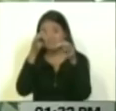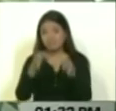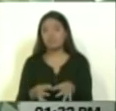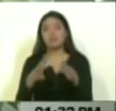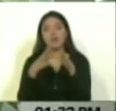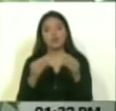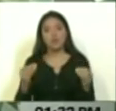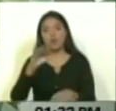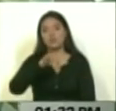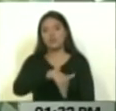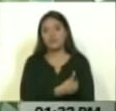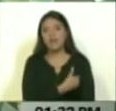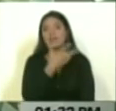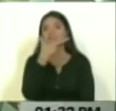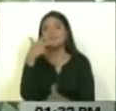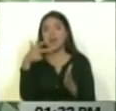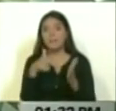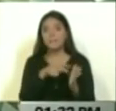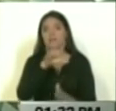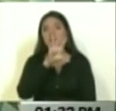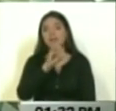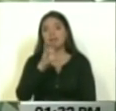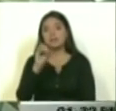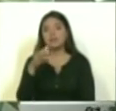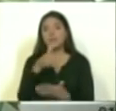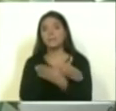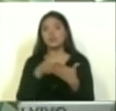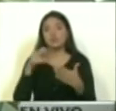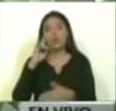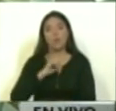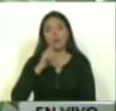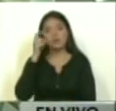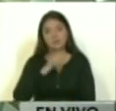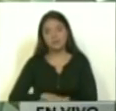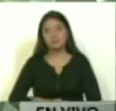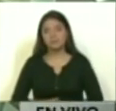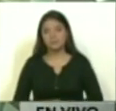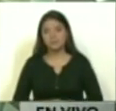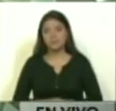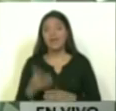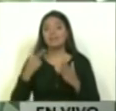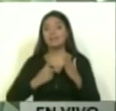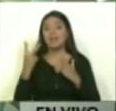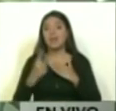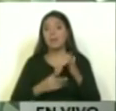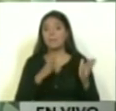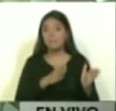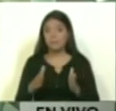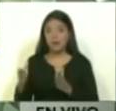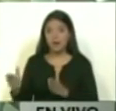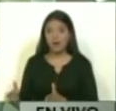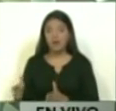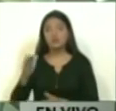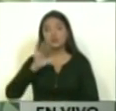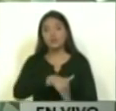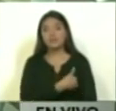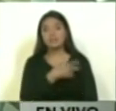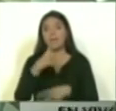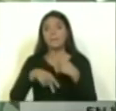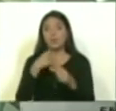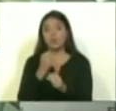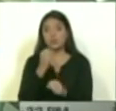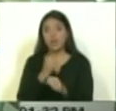universidades, 3.500 millones de bolívares. Dentro del plan de universidad productiva, yo quiero